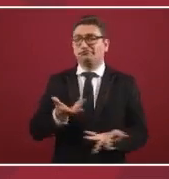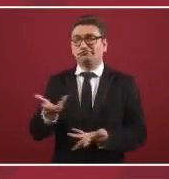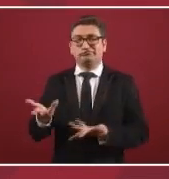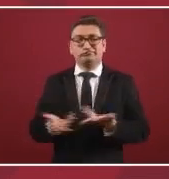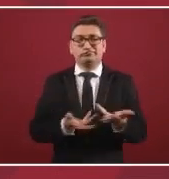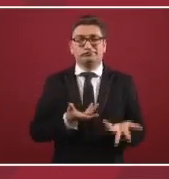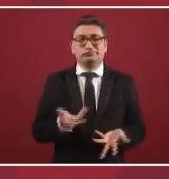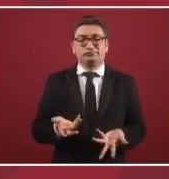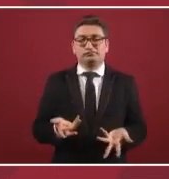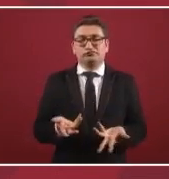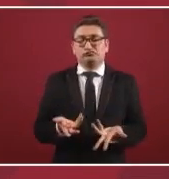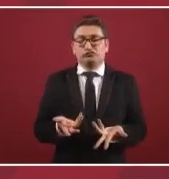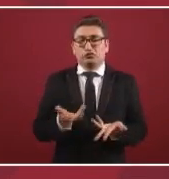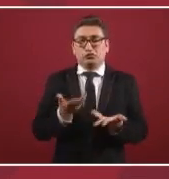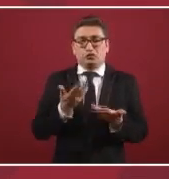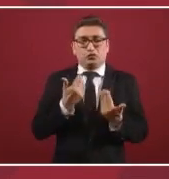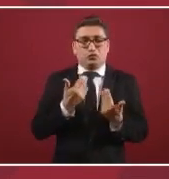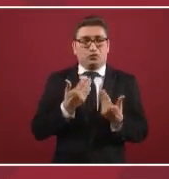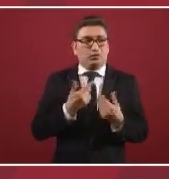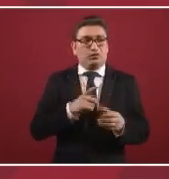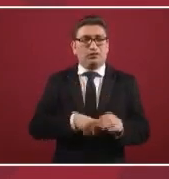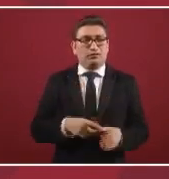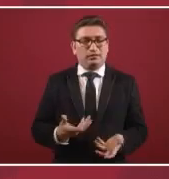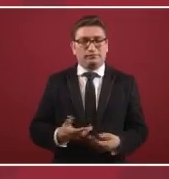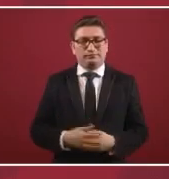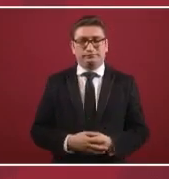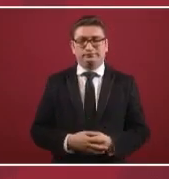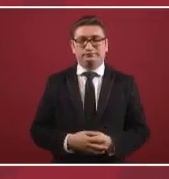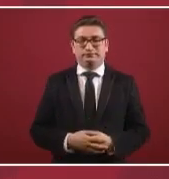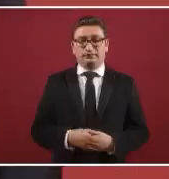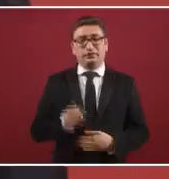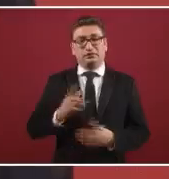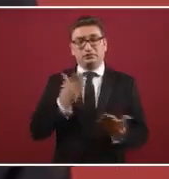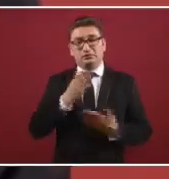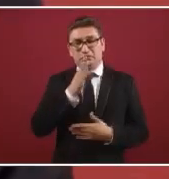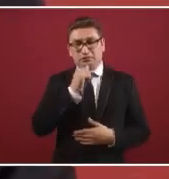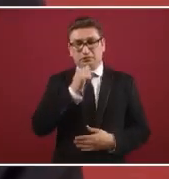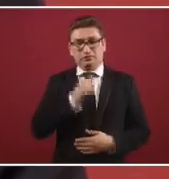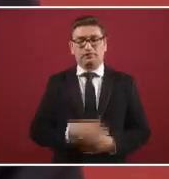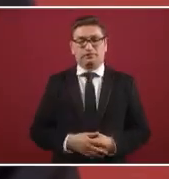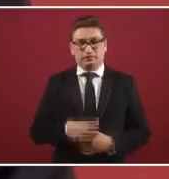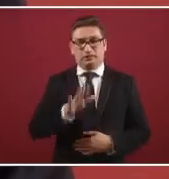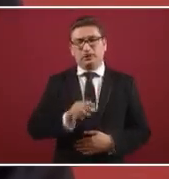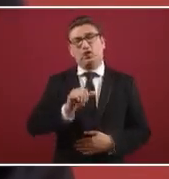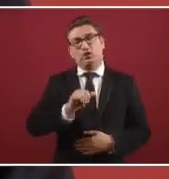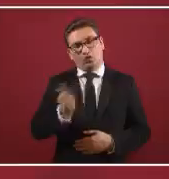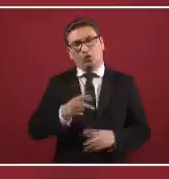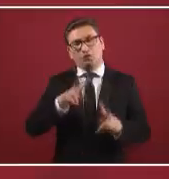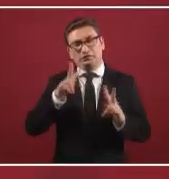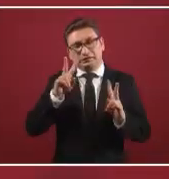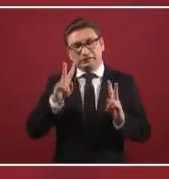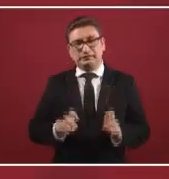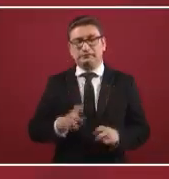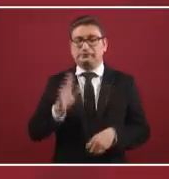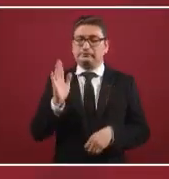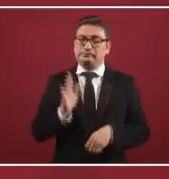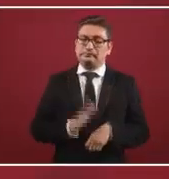sin posibilidad de estudio. Bueno, pero hay otro asunto todavía más delicado.